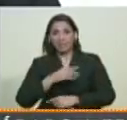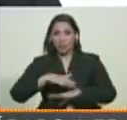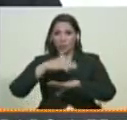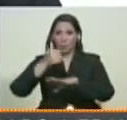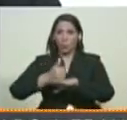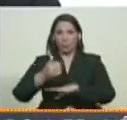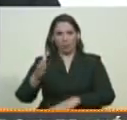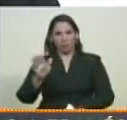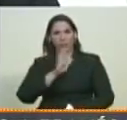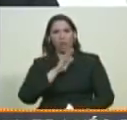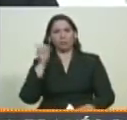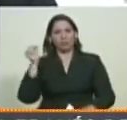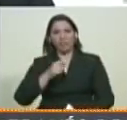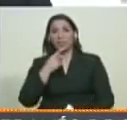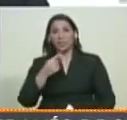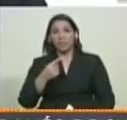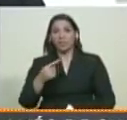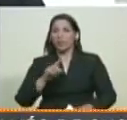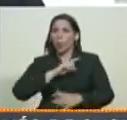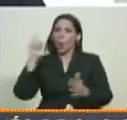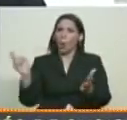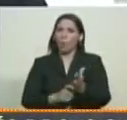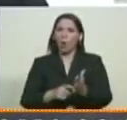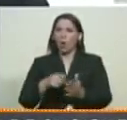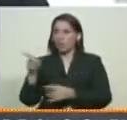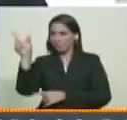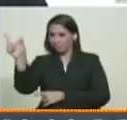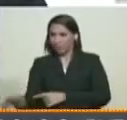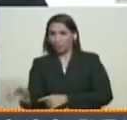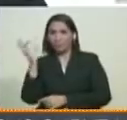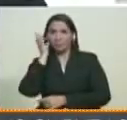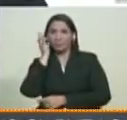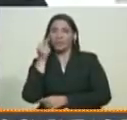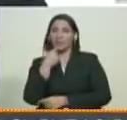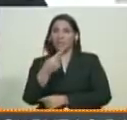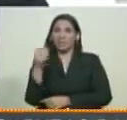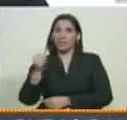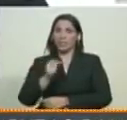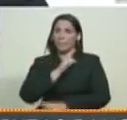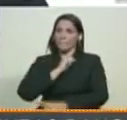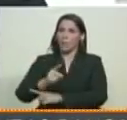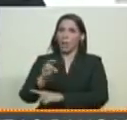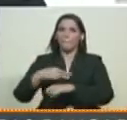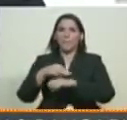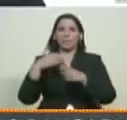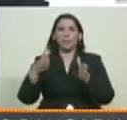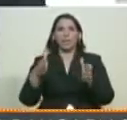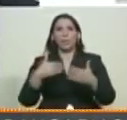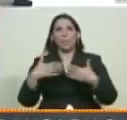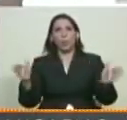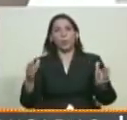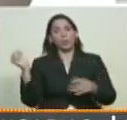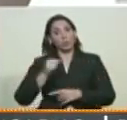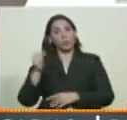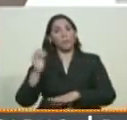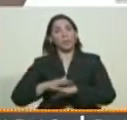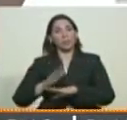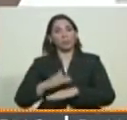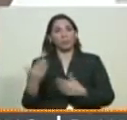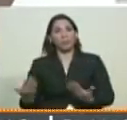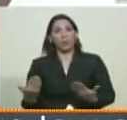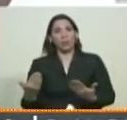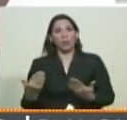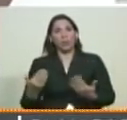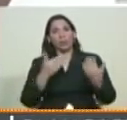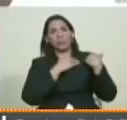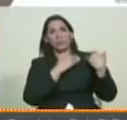totalidad, según dice la exfuncionaria, que lo denunciado por el Ministerio Público efectivamente se ocurrió, entre ellas la